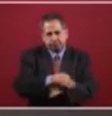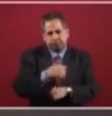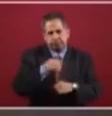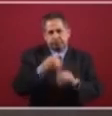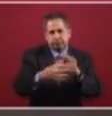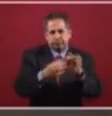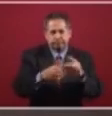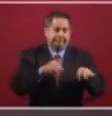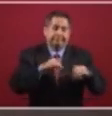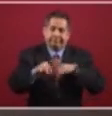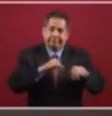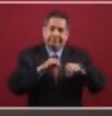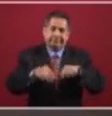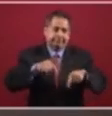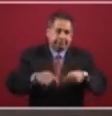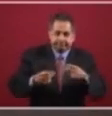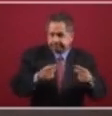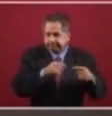por trabajo